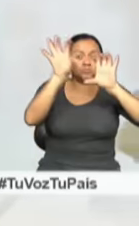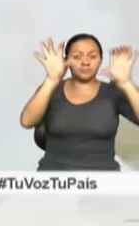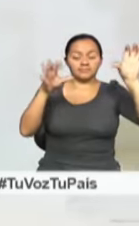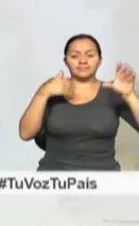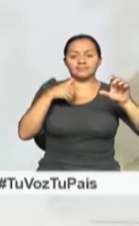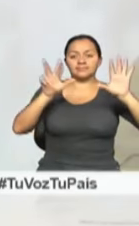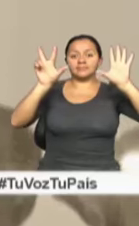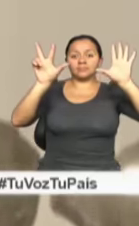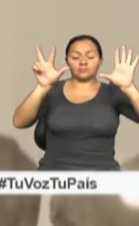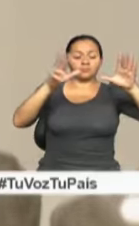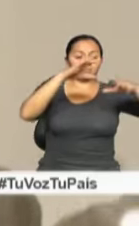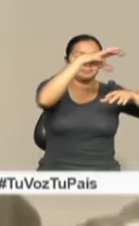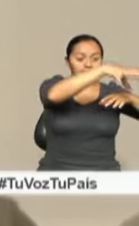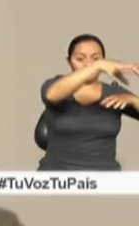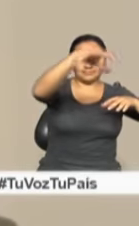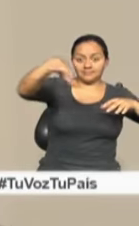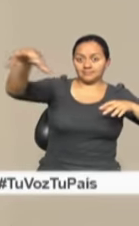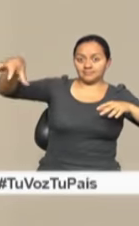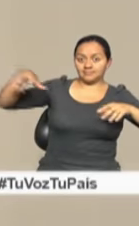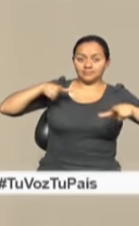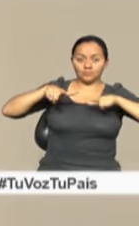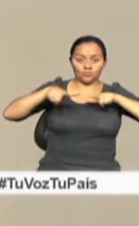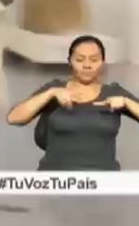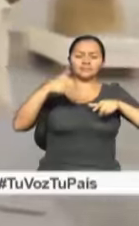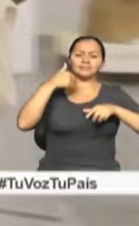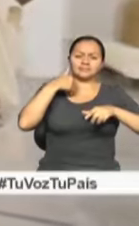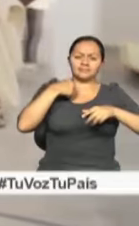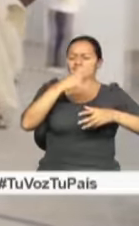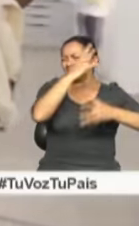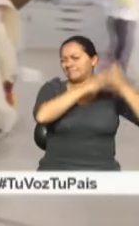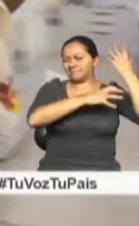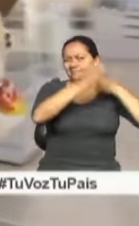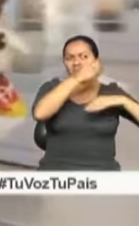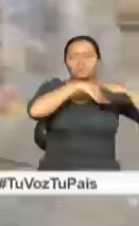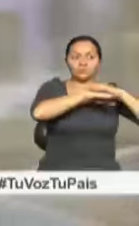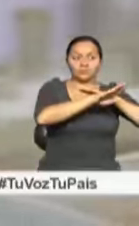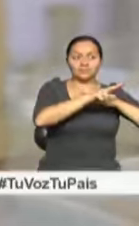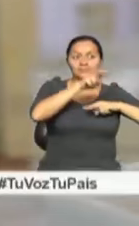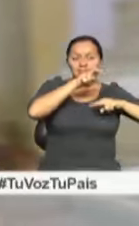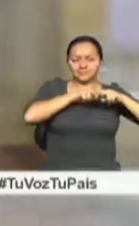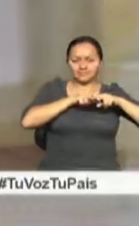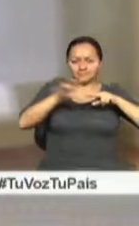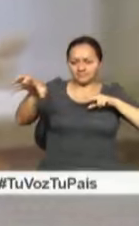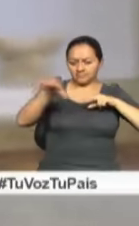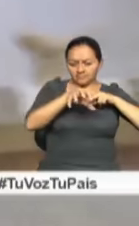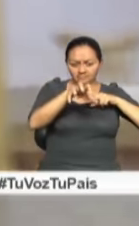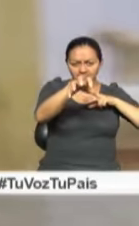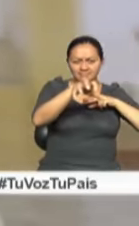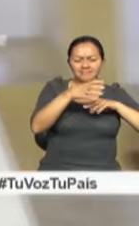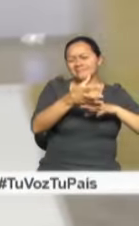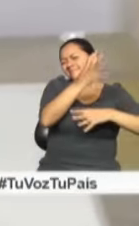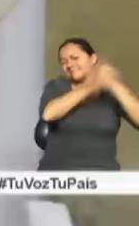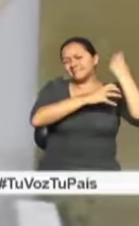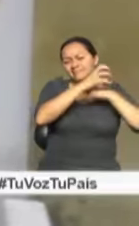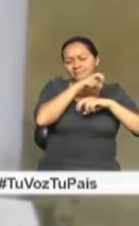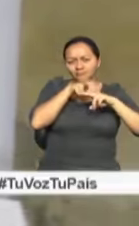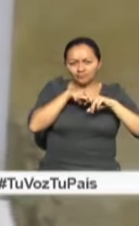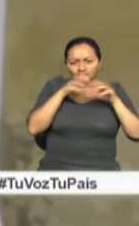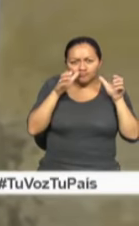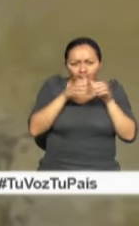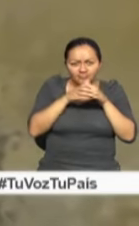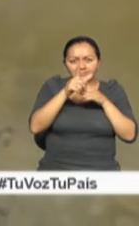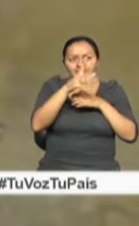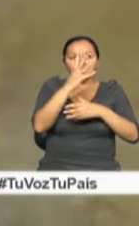salas museográficas, expone una colección única de sillas y fragmentos de sillas manteñas, alrededor de las cuales se cuenta